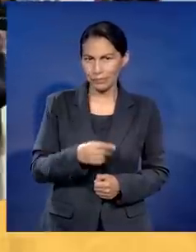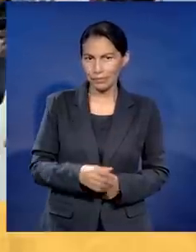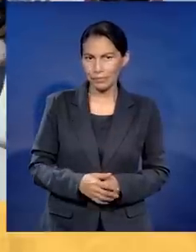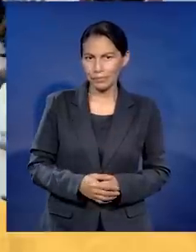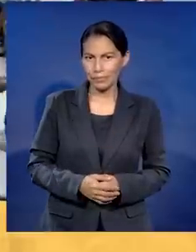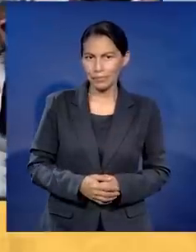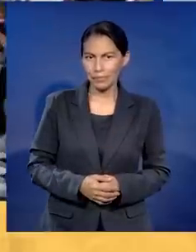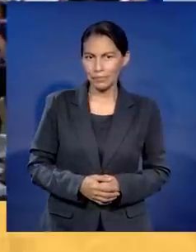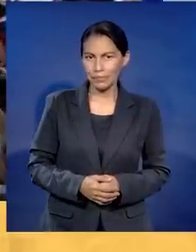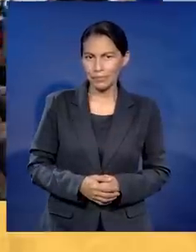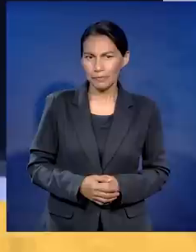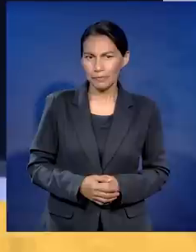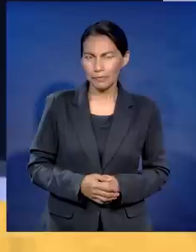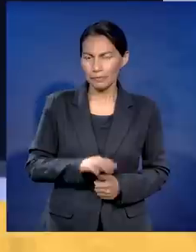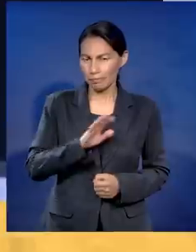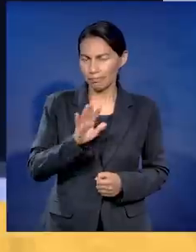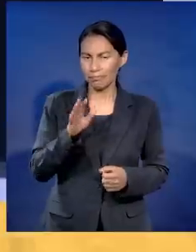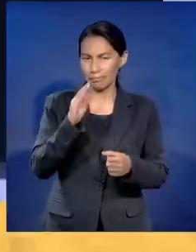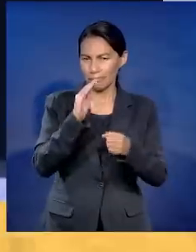Mire,